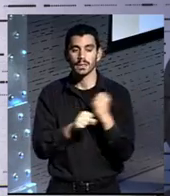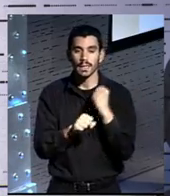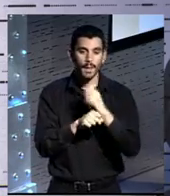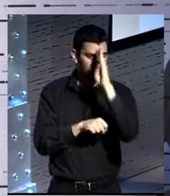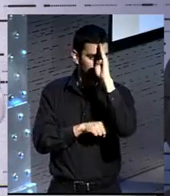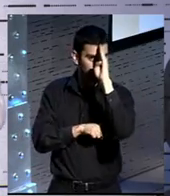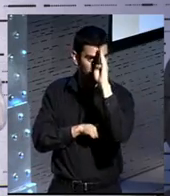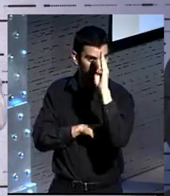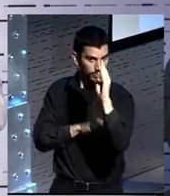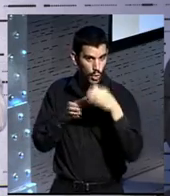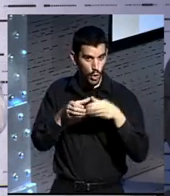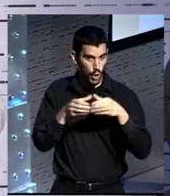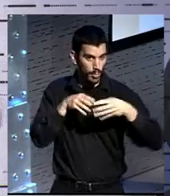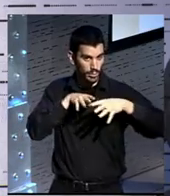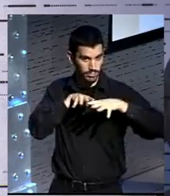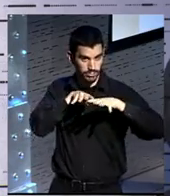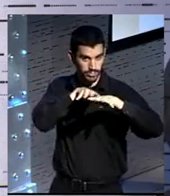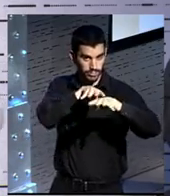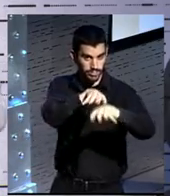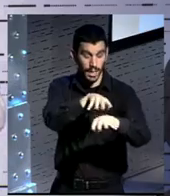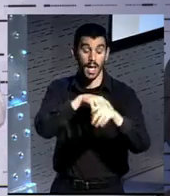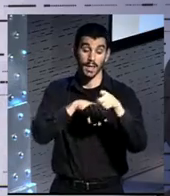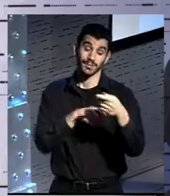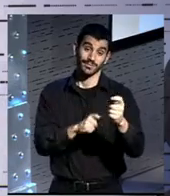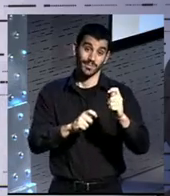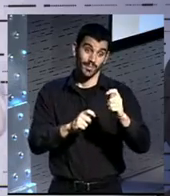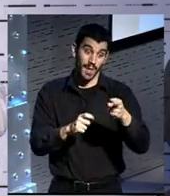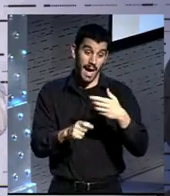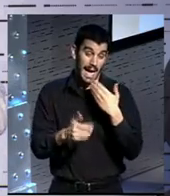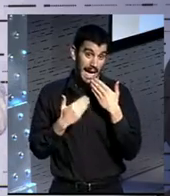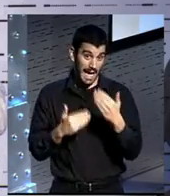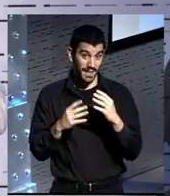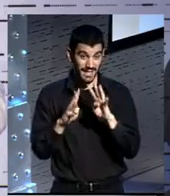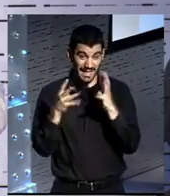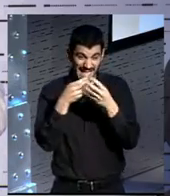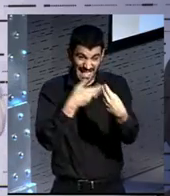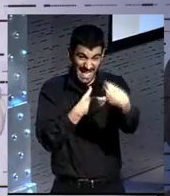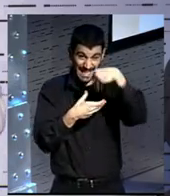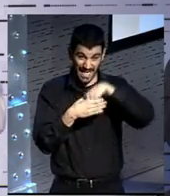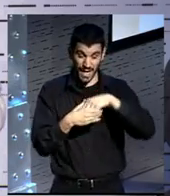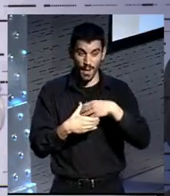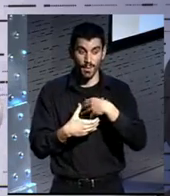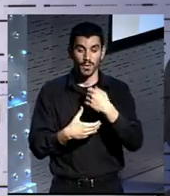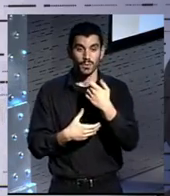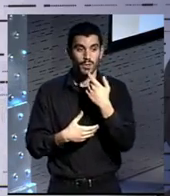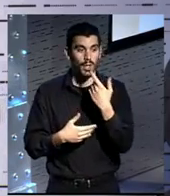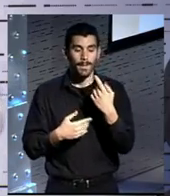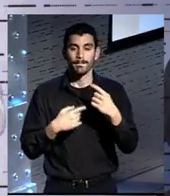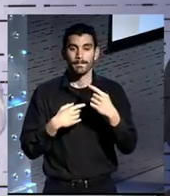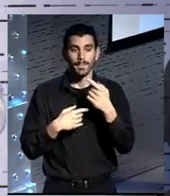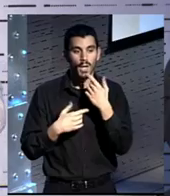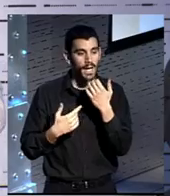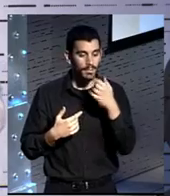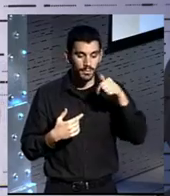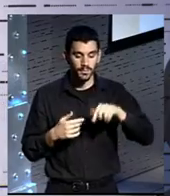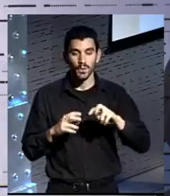prioridades. Y eso es lo que nos permite pues tener una intranet donde salimos de un comité de dirección y ponemos cuáles son los mensajes claves de lo que ha pasado en